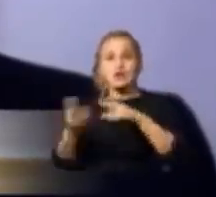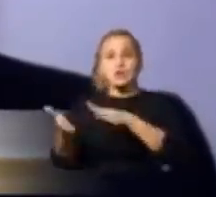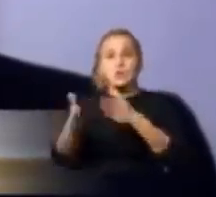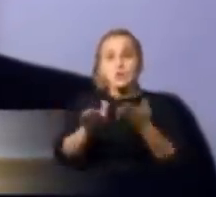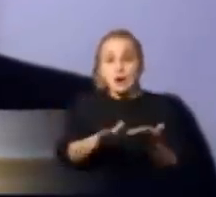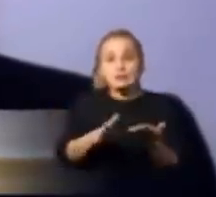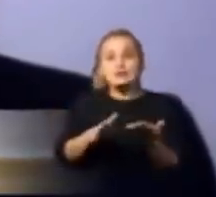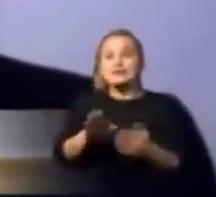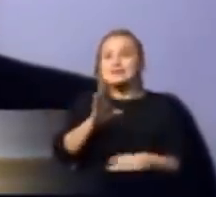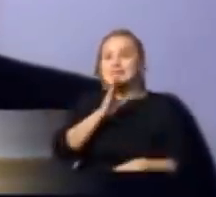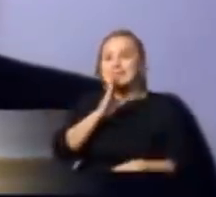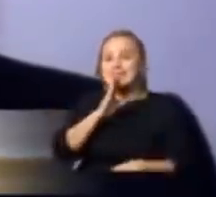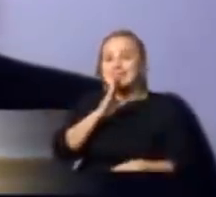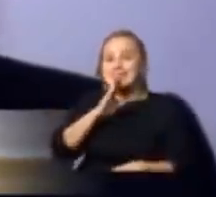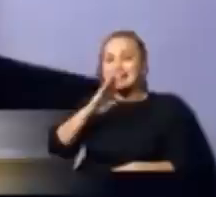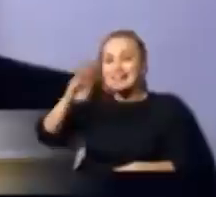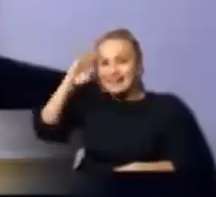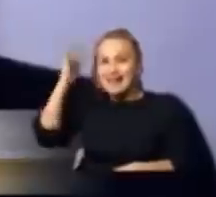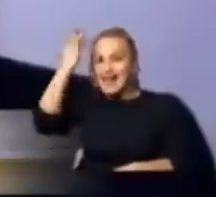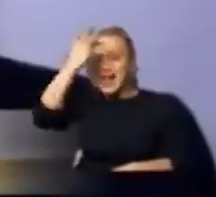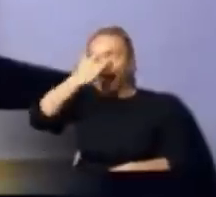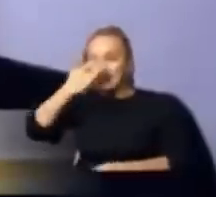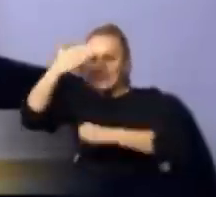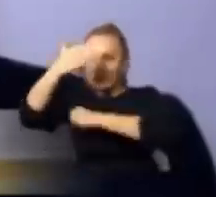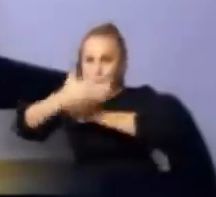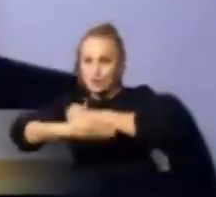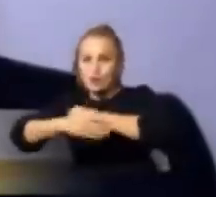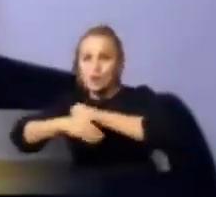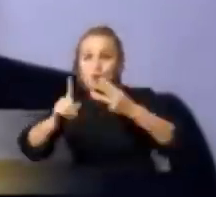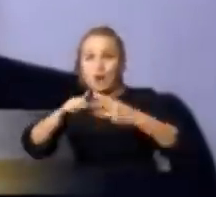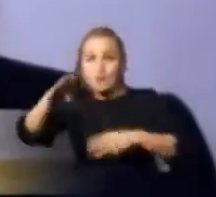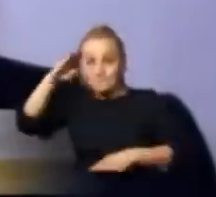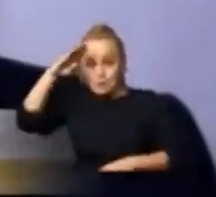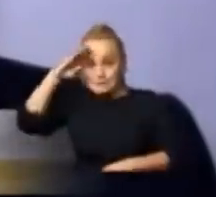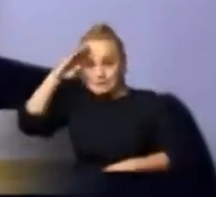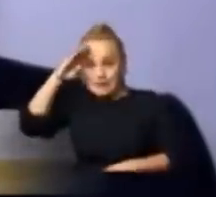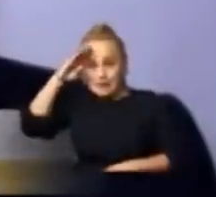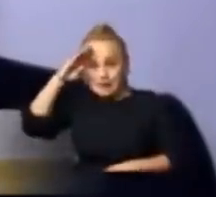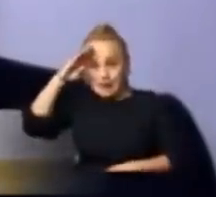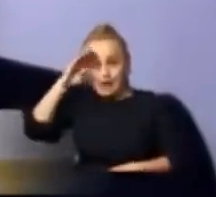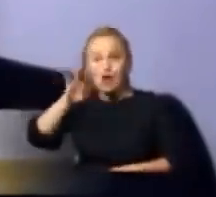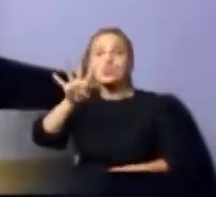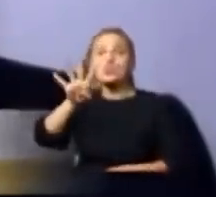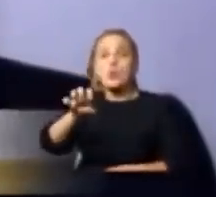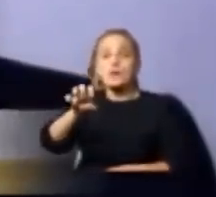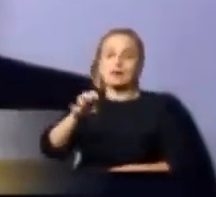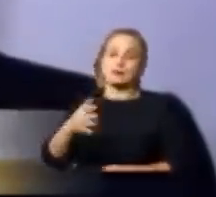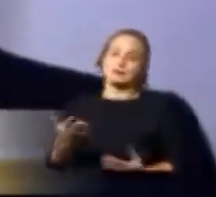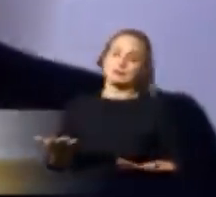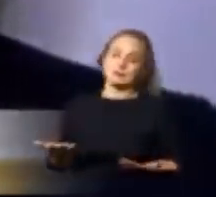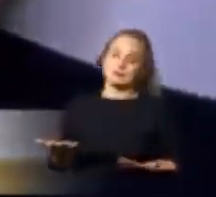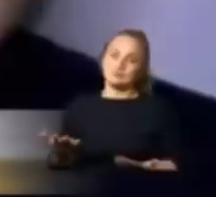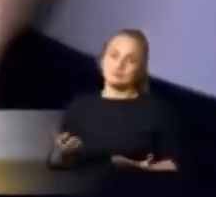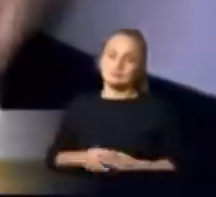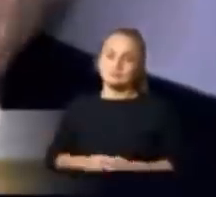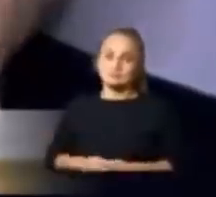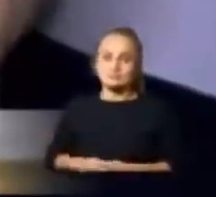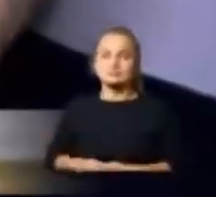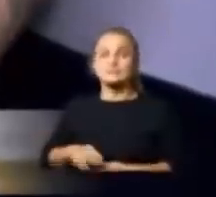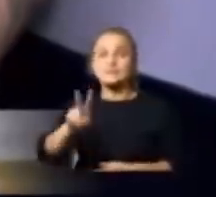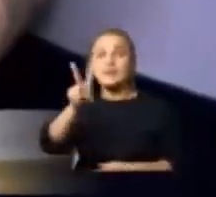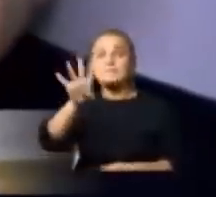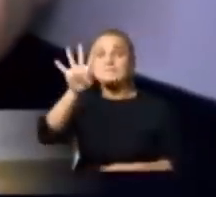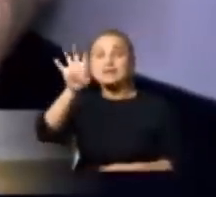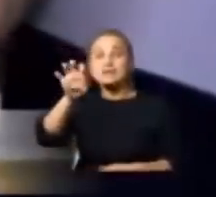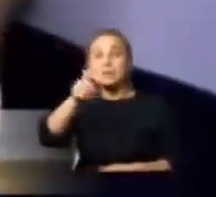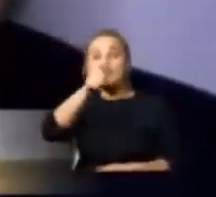al ESMAD 18, a la policía 9 y al GOES 20, al GOES 2 luego da